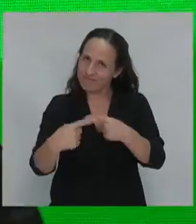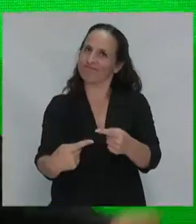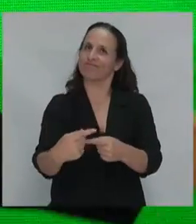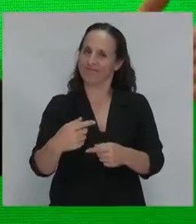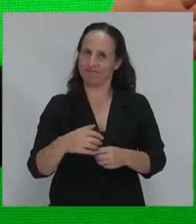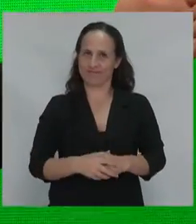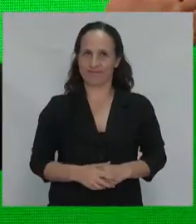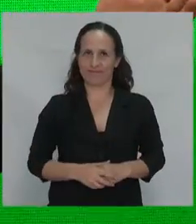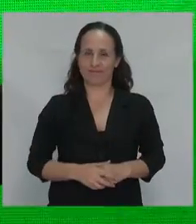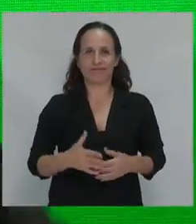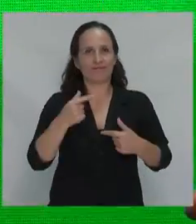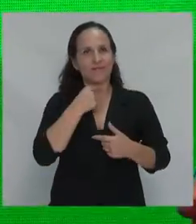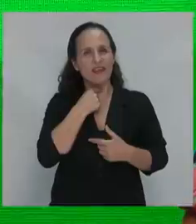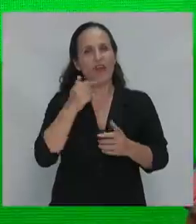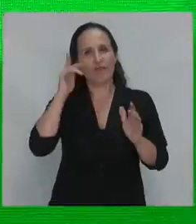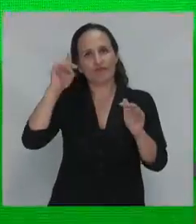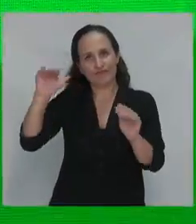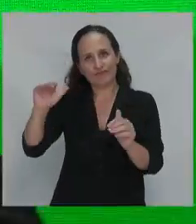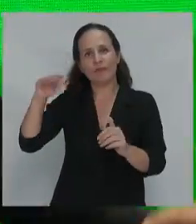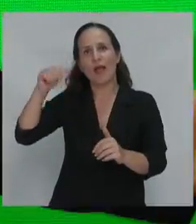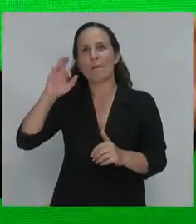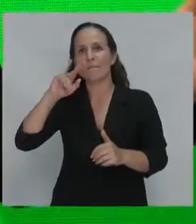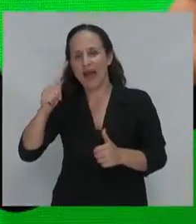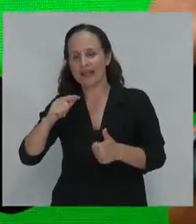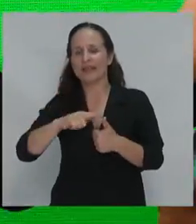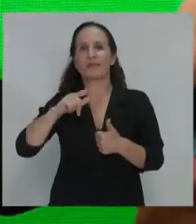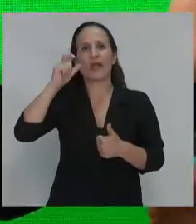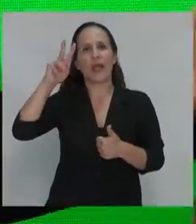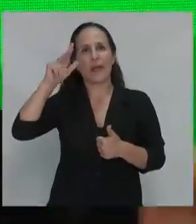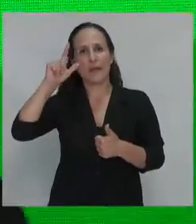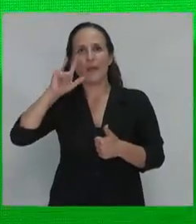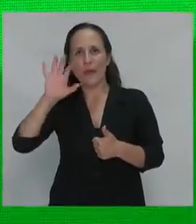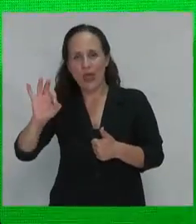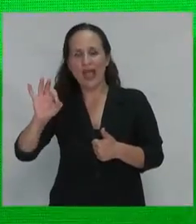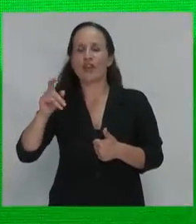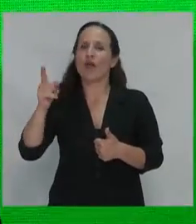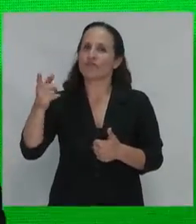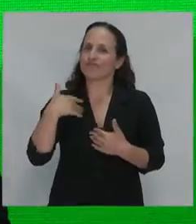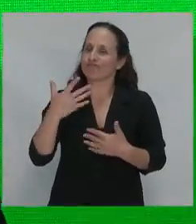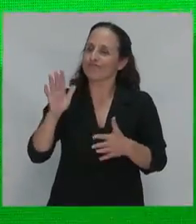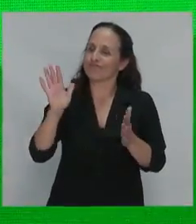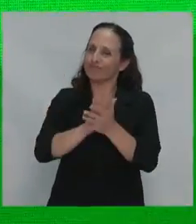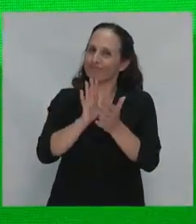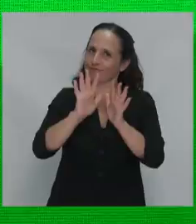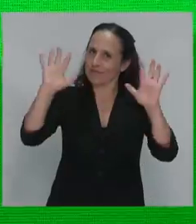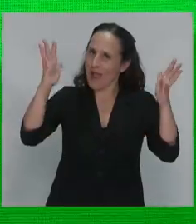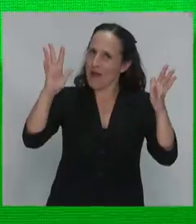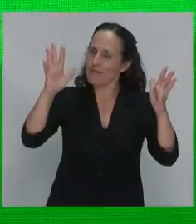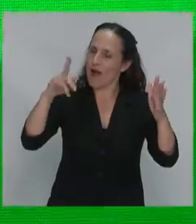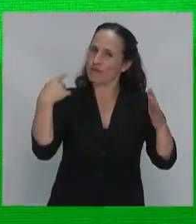quiero despedir entonces amaría evelio despedirlos con un gran aplauso cariñoso de todos